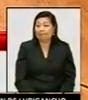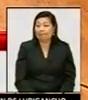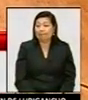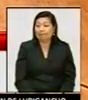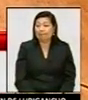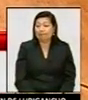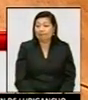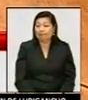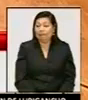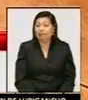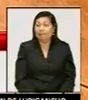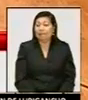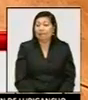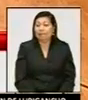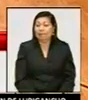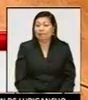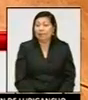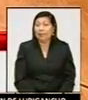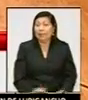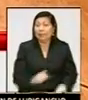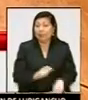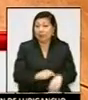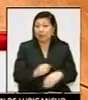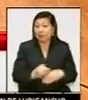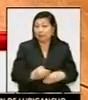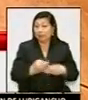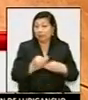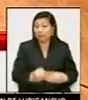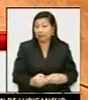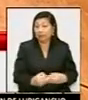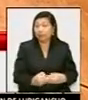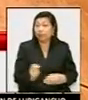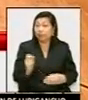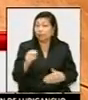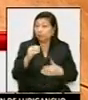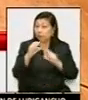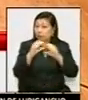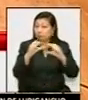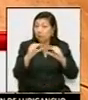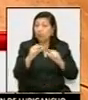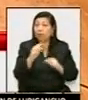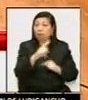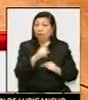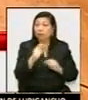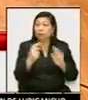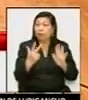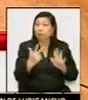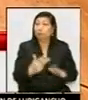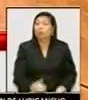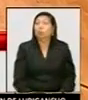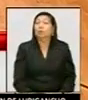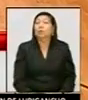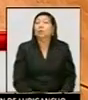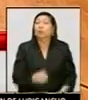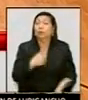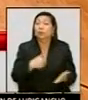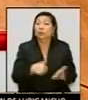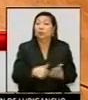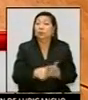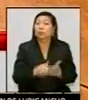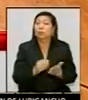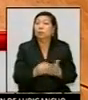Señor presidente, dentro del plazo previsto por el segundo párrafo del artículo 108 de la Carta